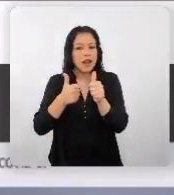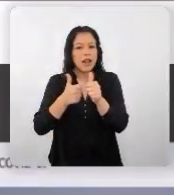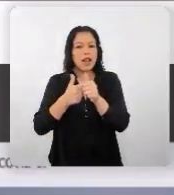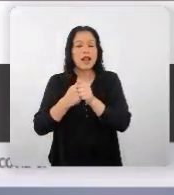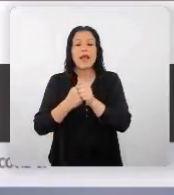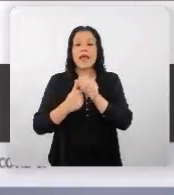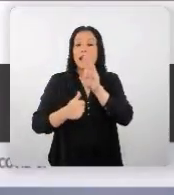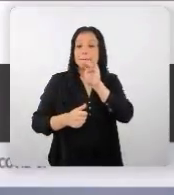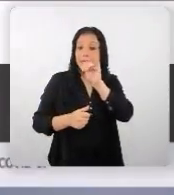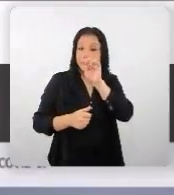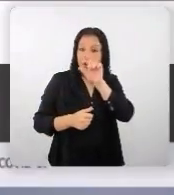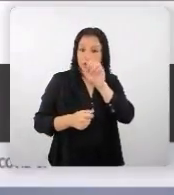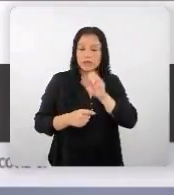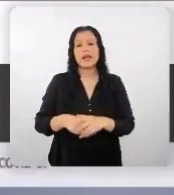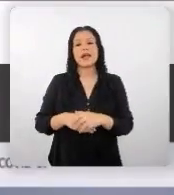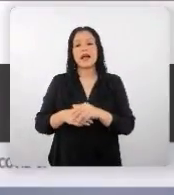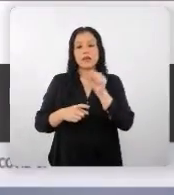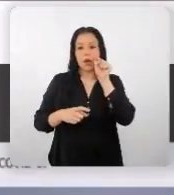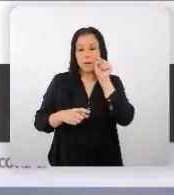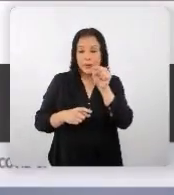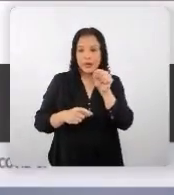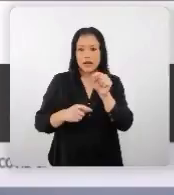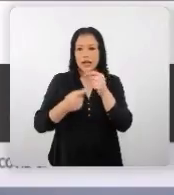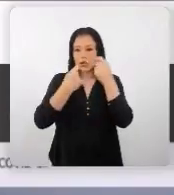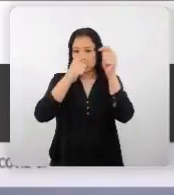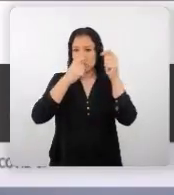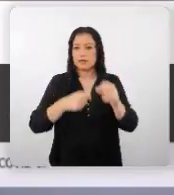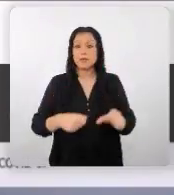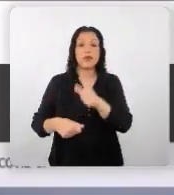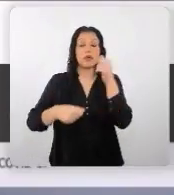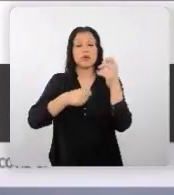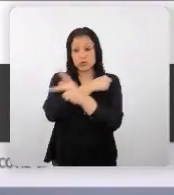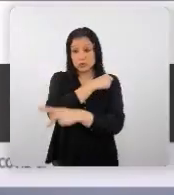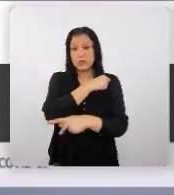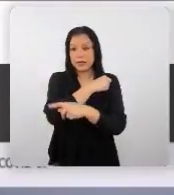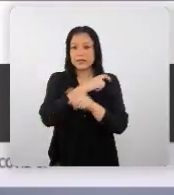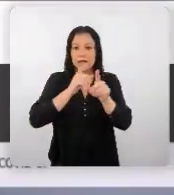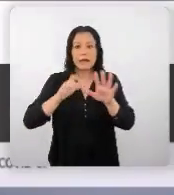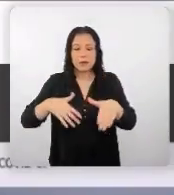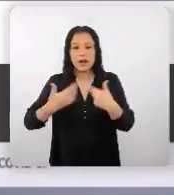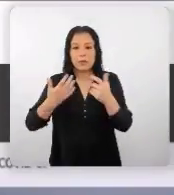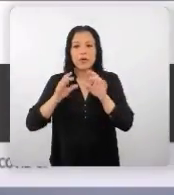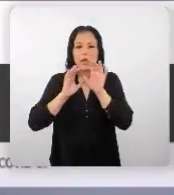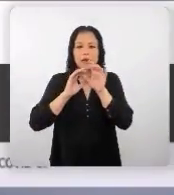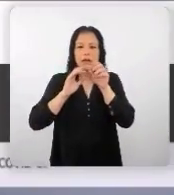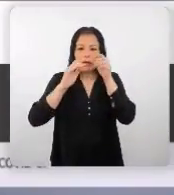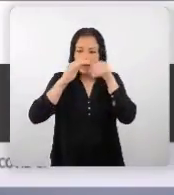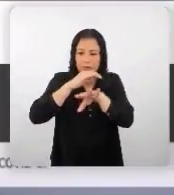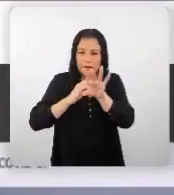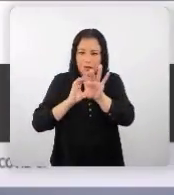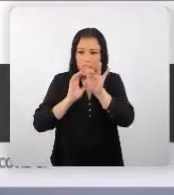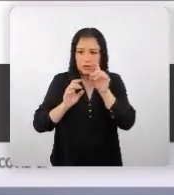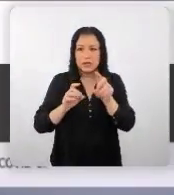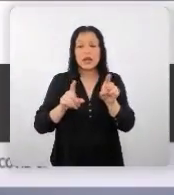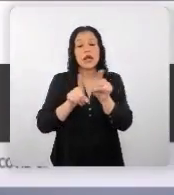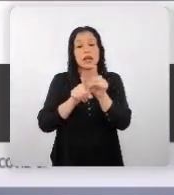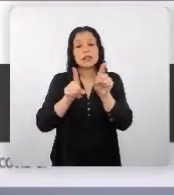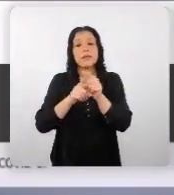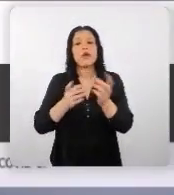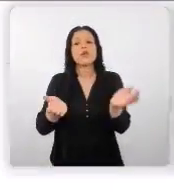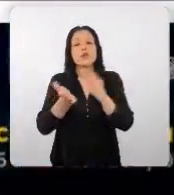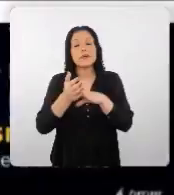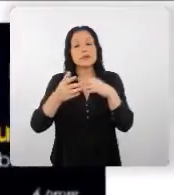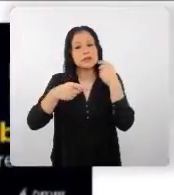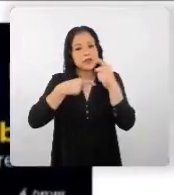biblioteca en turismo extranjero, y lo van a poder encontrar. Asimismo, les vuelvo a comentar